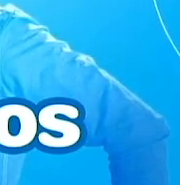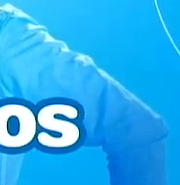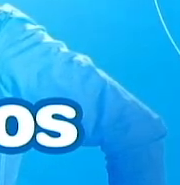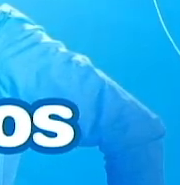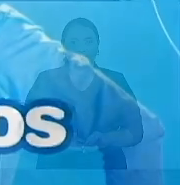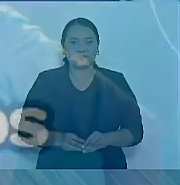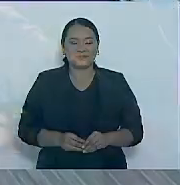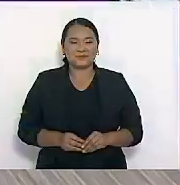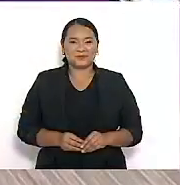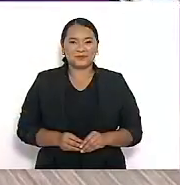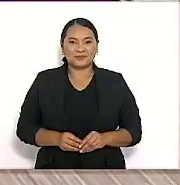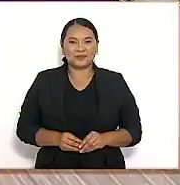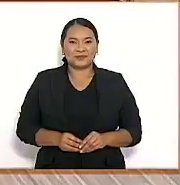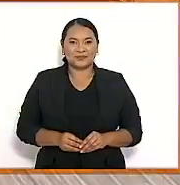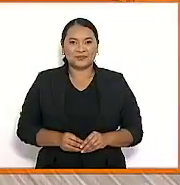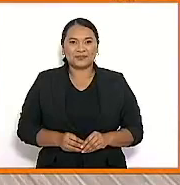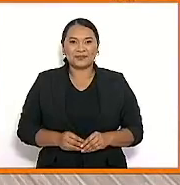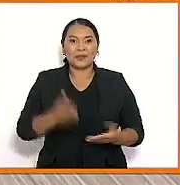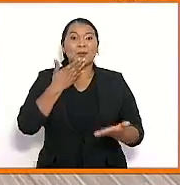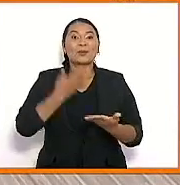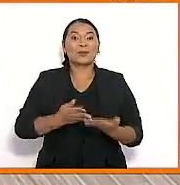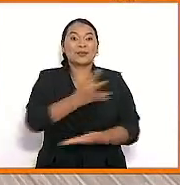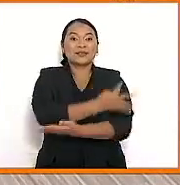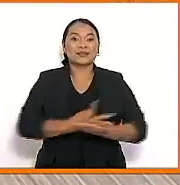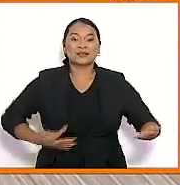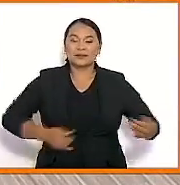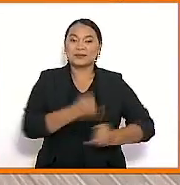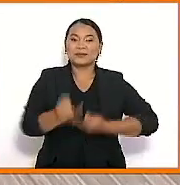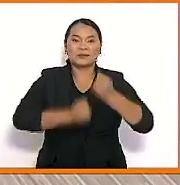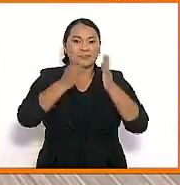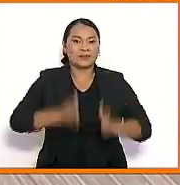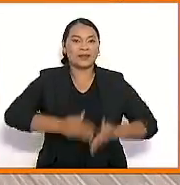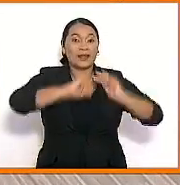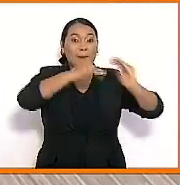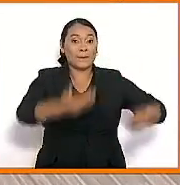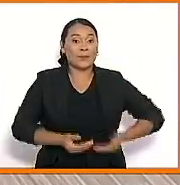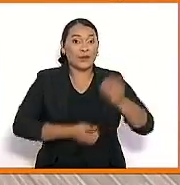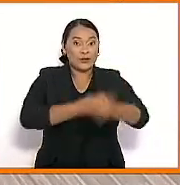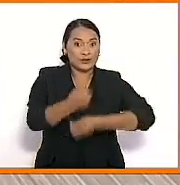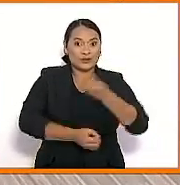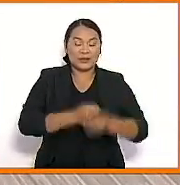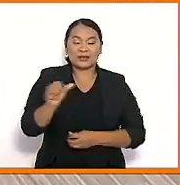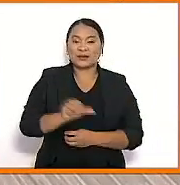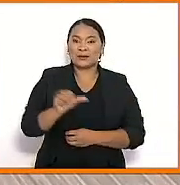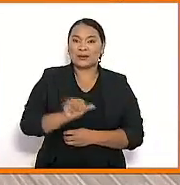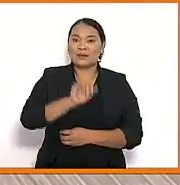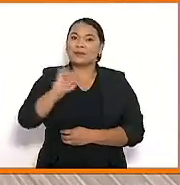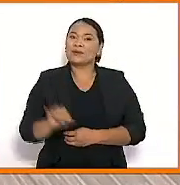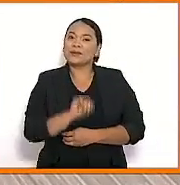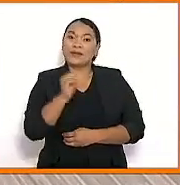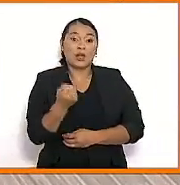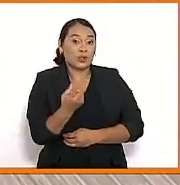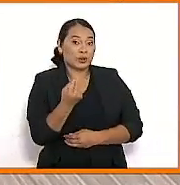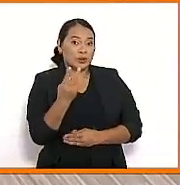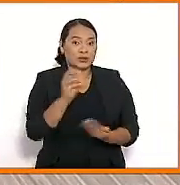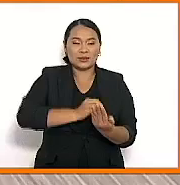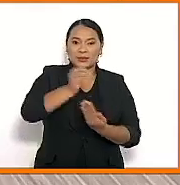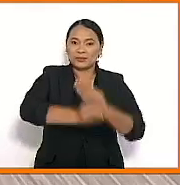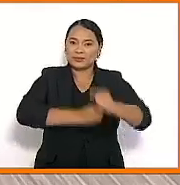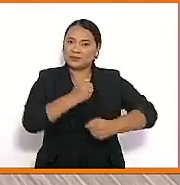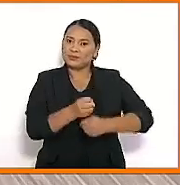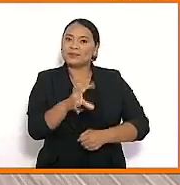vida. Muy buenas tardes, queridos jugadores. Bienvenidos a un sorteo más el día de hoy, jueves 12 de octubre del